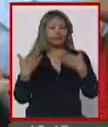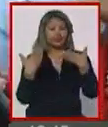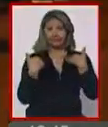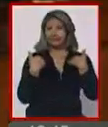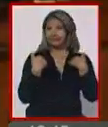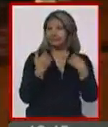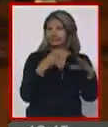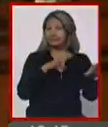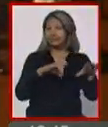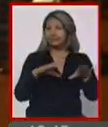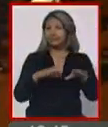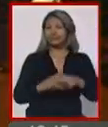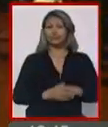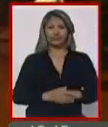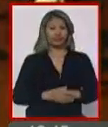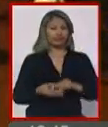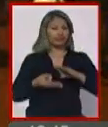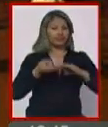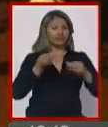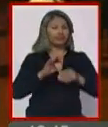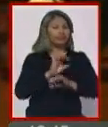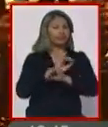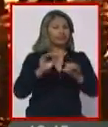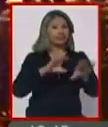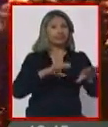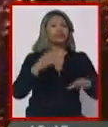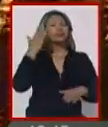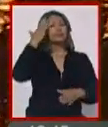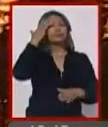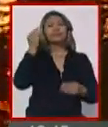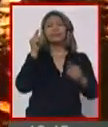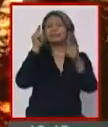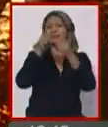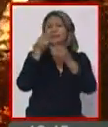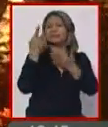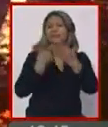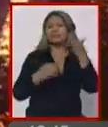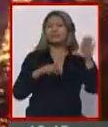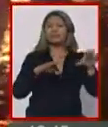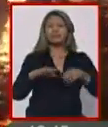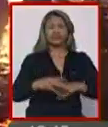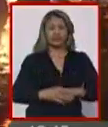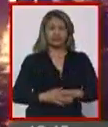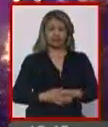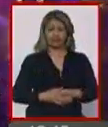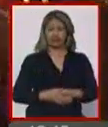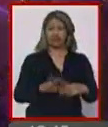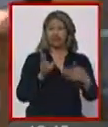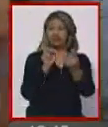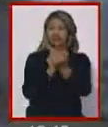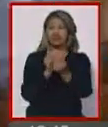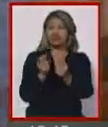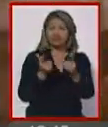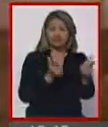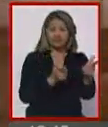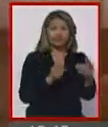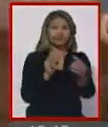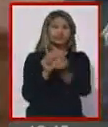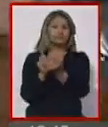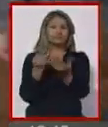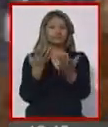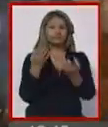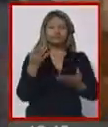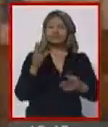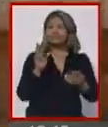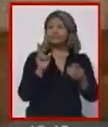a hacer cosas que hasta la fecha no se hicieron. ¿Cuál es la finalidad de este control? Encontrar armamento,